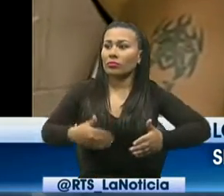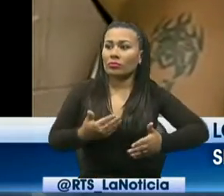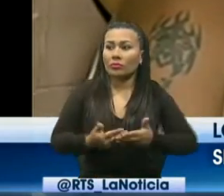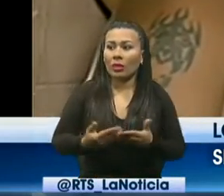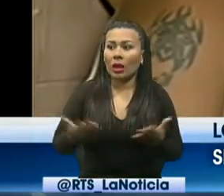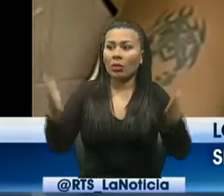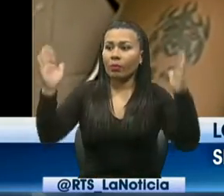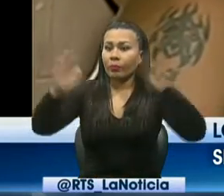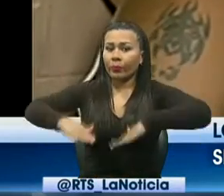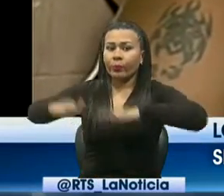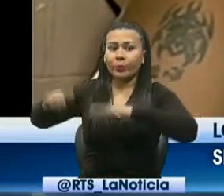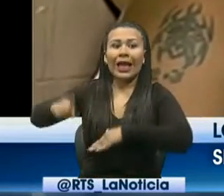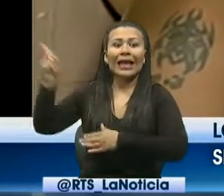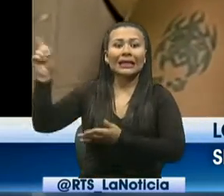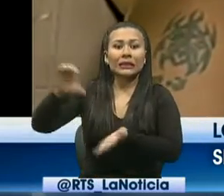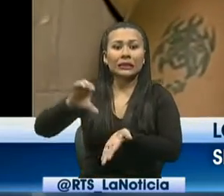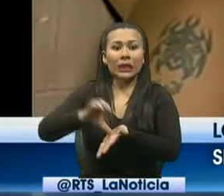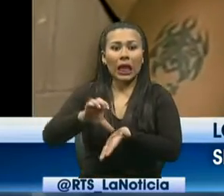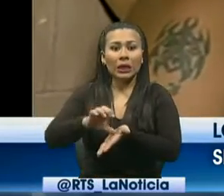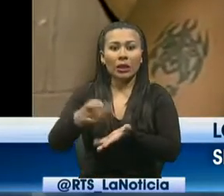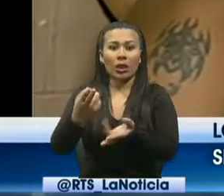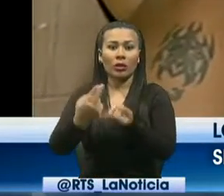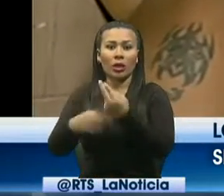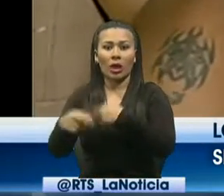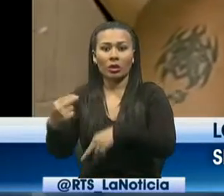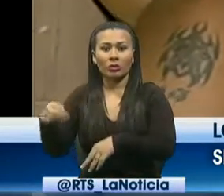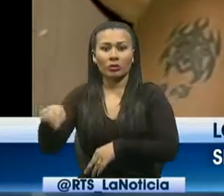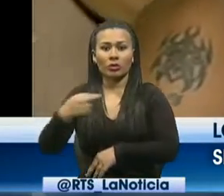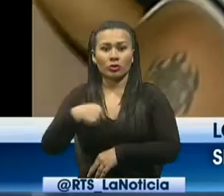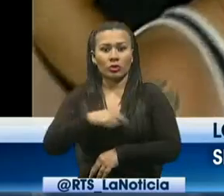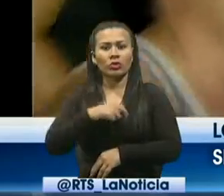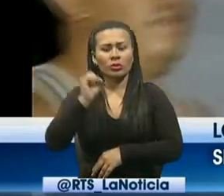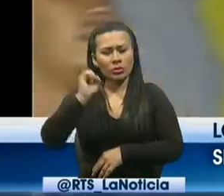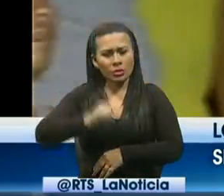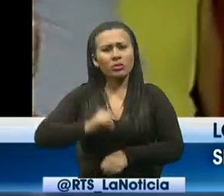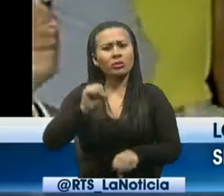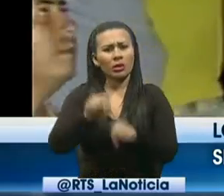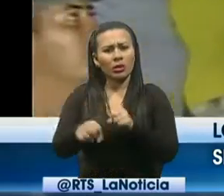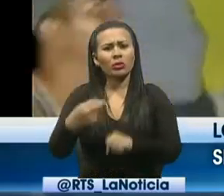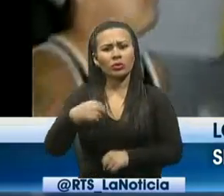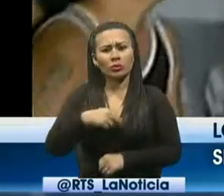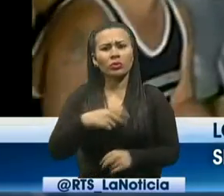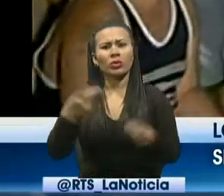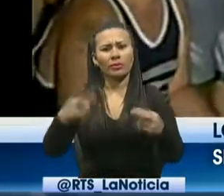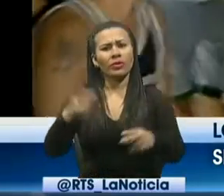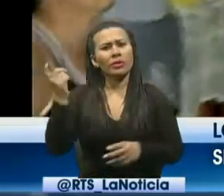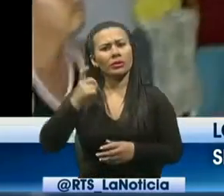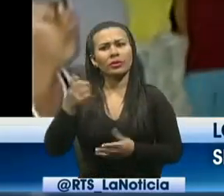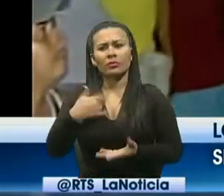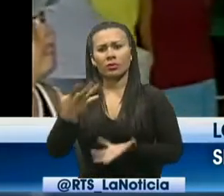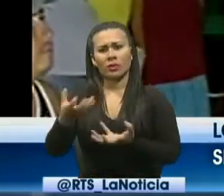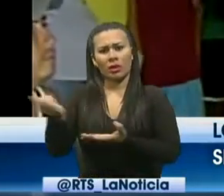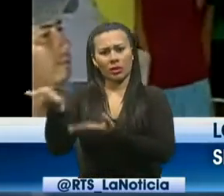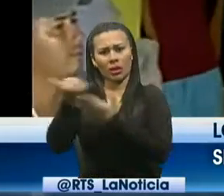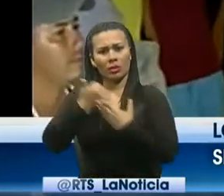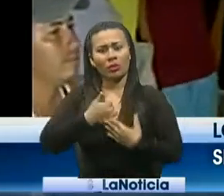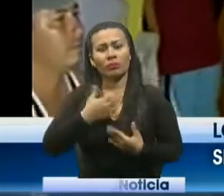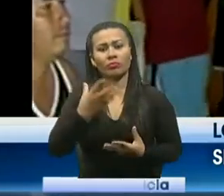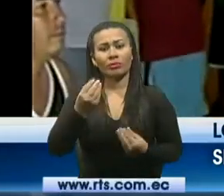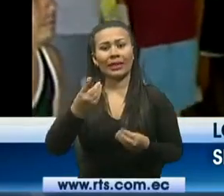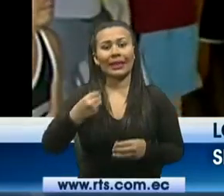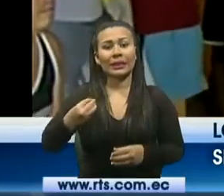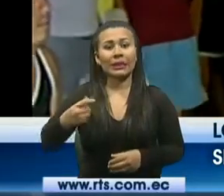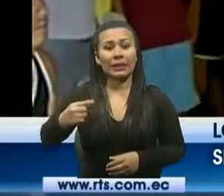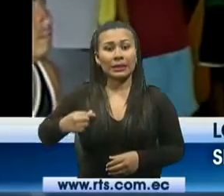sido afectado más es el centro comercial, y estamos en todo el centro. Perfecto, entonces, ese es el detalle, ese es el sentir de quienes se